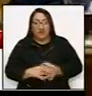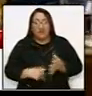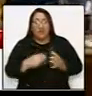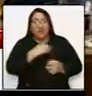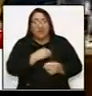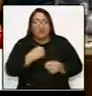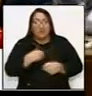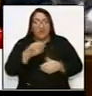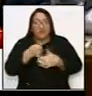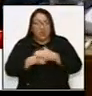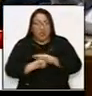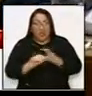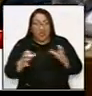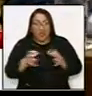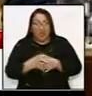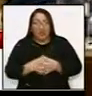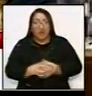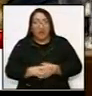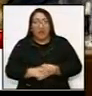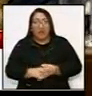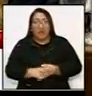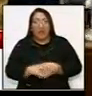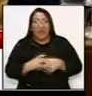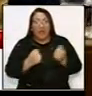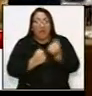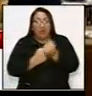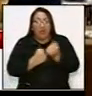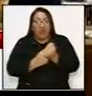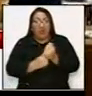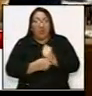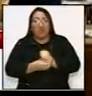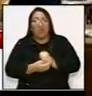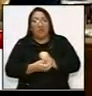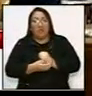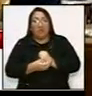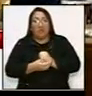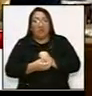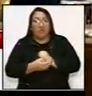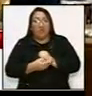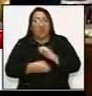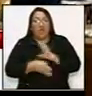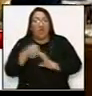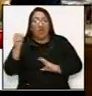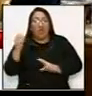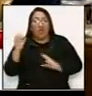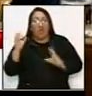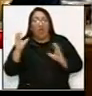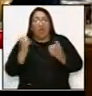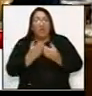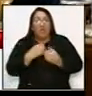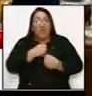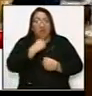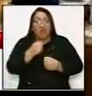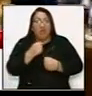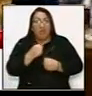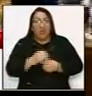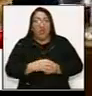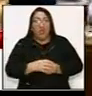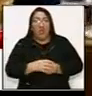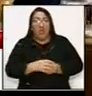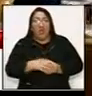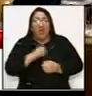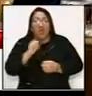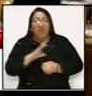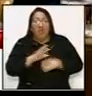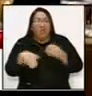del Interior ha avalado, porque salió en conferencia de prensa con el señor comandante general de la Policía Nacional, a decir